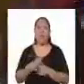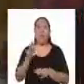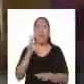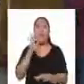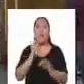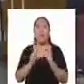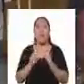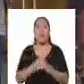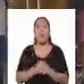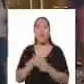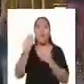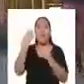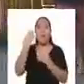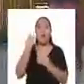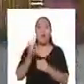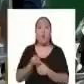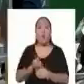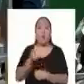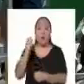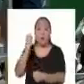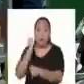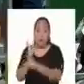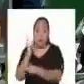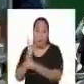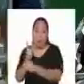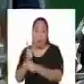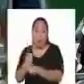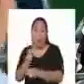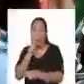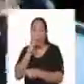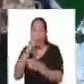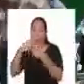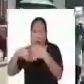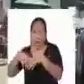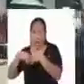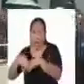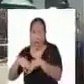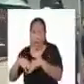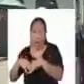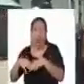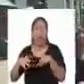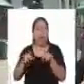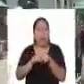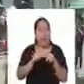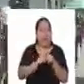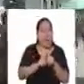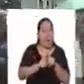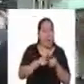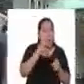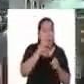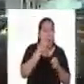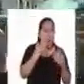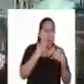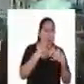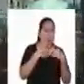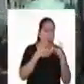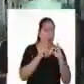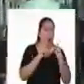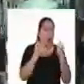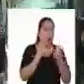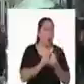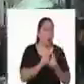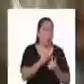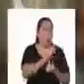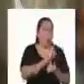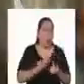economía informal en el sector privado, pero también en el sector público, ¿no? Y lo encontramos prácticamente en todas